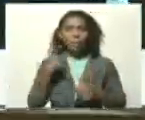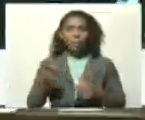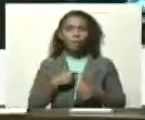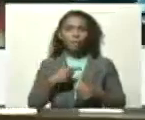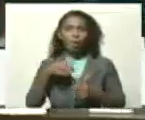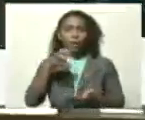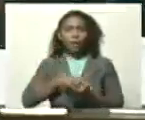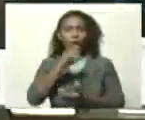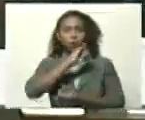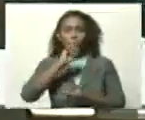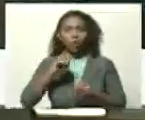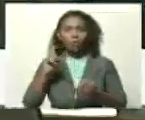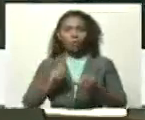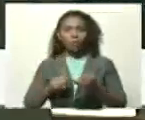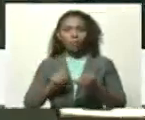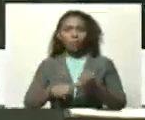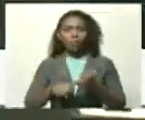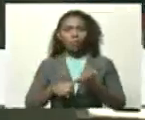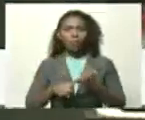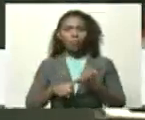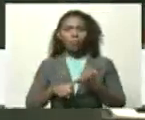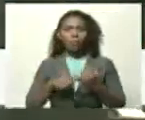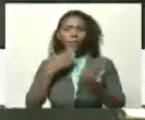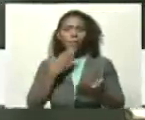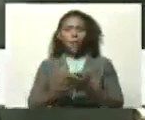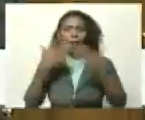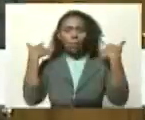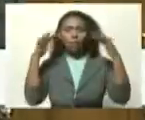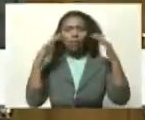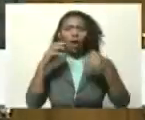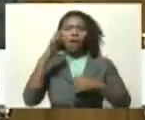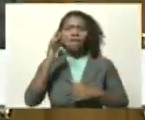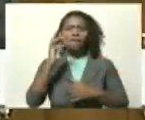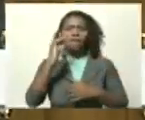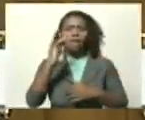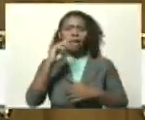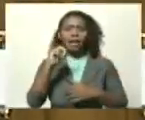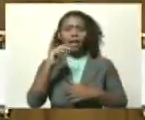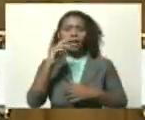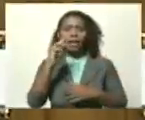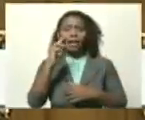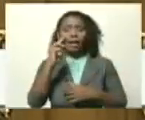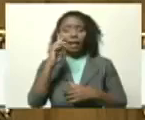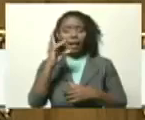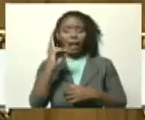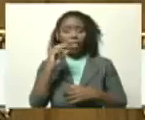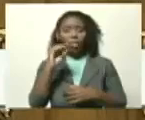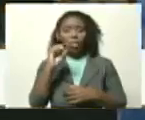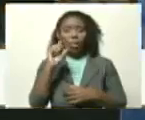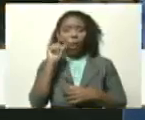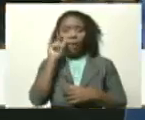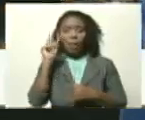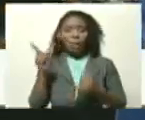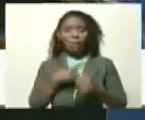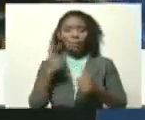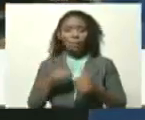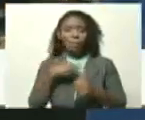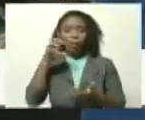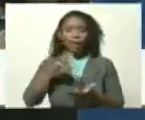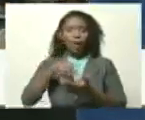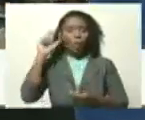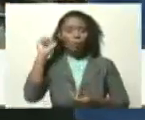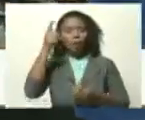Estado Zulia. Pido un aplauso a Fernando José Ríos Córdoba, principal por el Estado